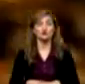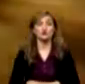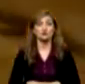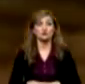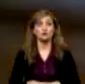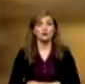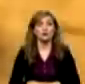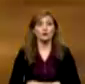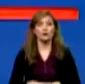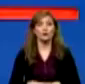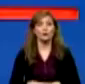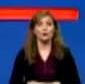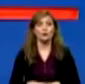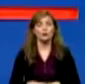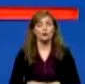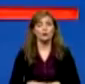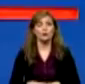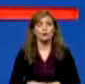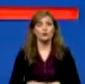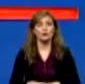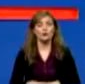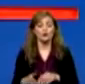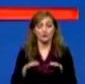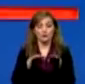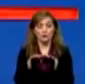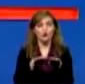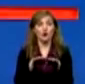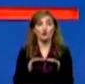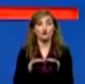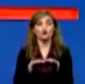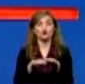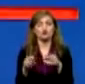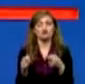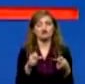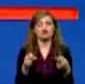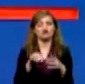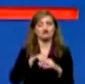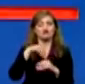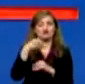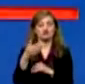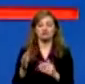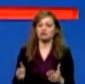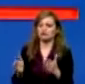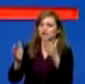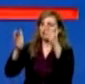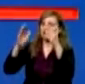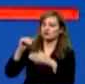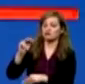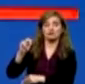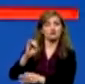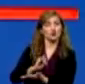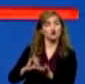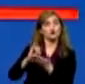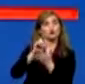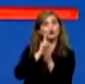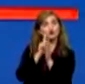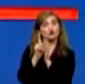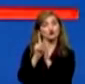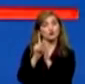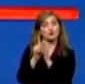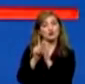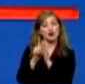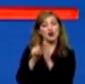24 horas. En Ibarra existieron altercados a las afueras del CNE Imbabura por la denuncia de